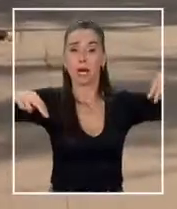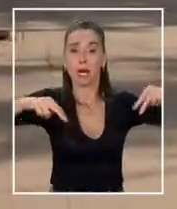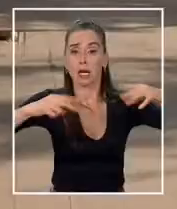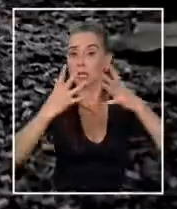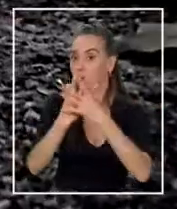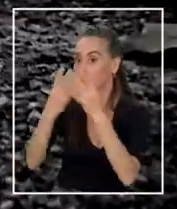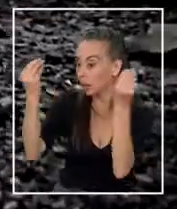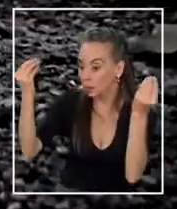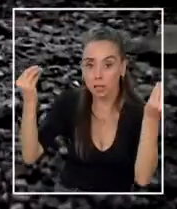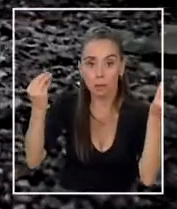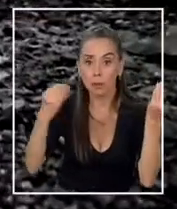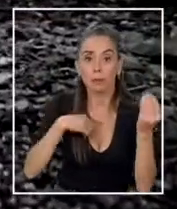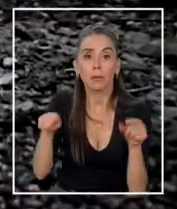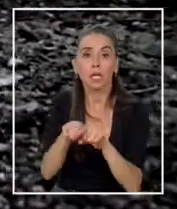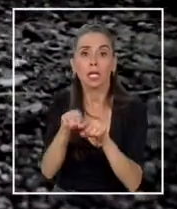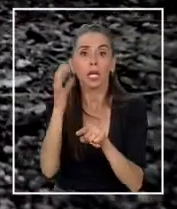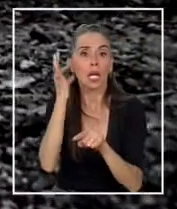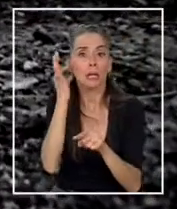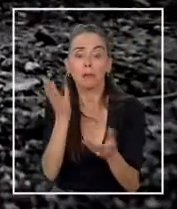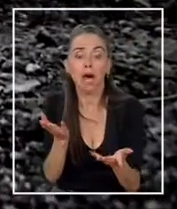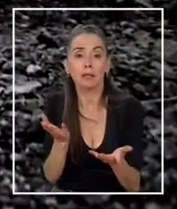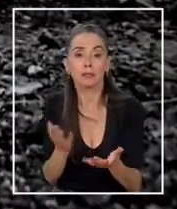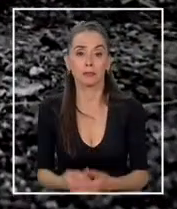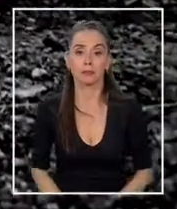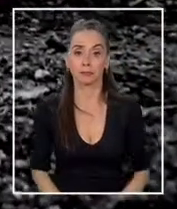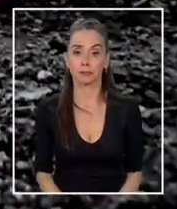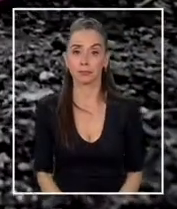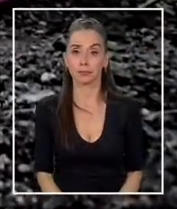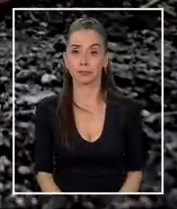se me desapareció mi hermana en ese momento.